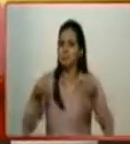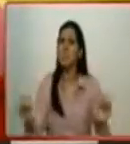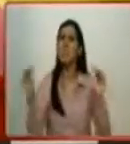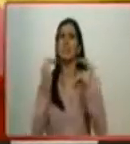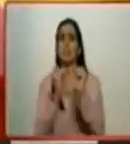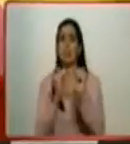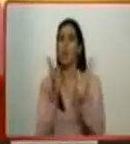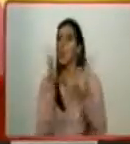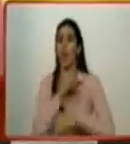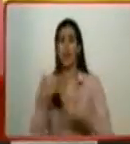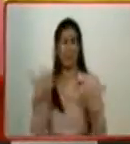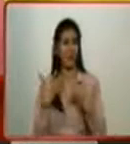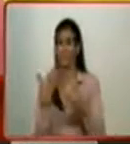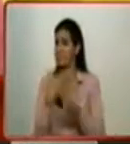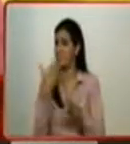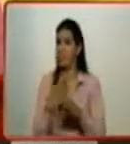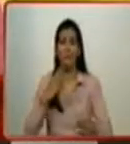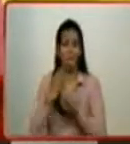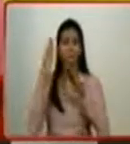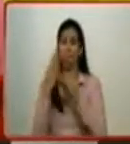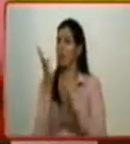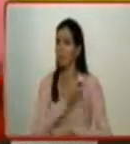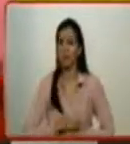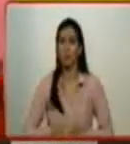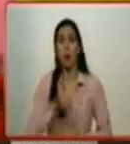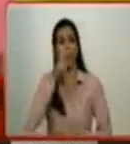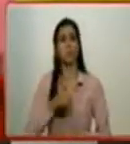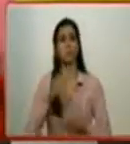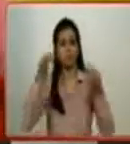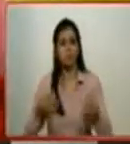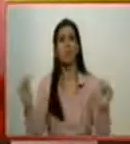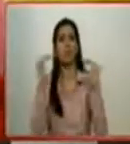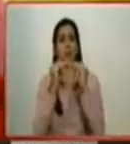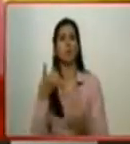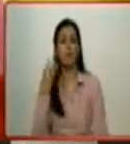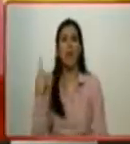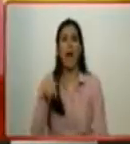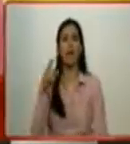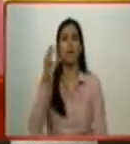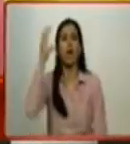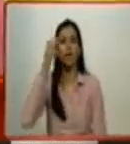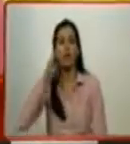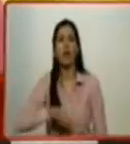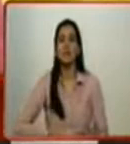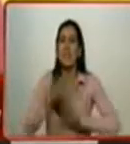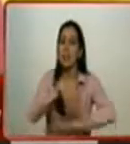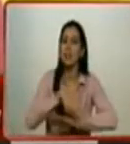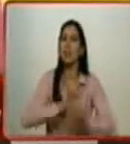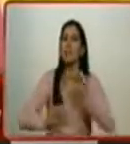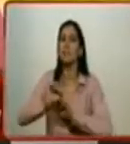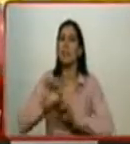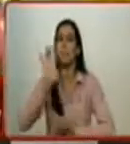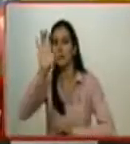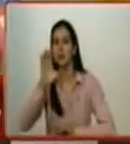hay guerra económica que valga, no hay sabotaje que valga. Este pueblo es un pueblo digno, con conciencia, que sale a defender la patria, que sale a defender el